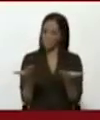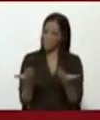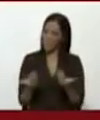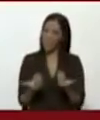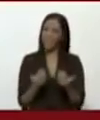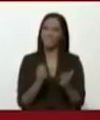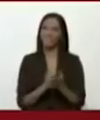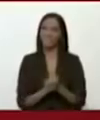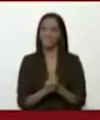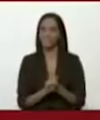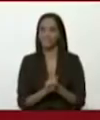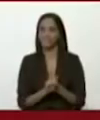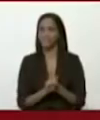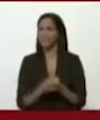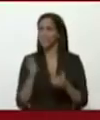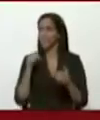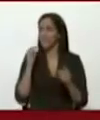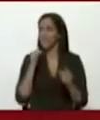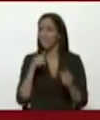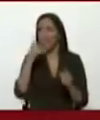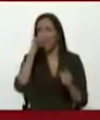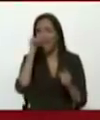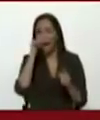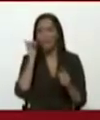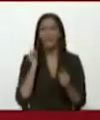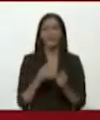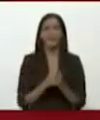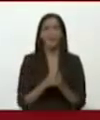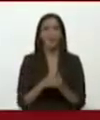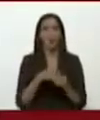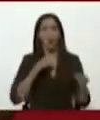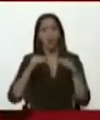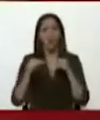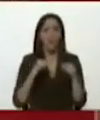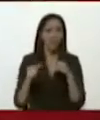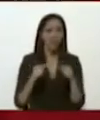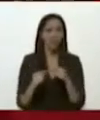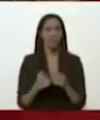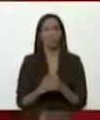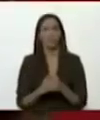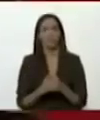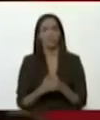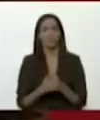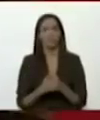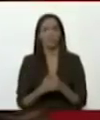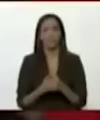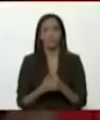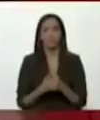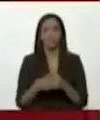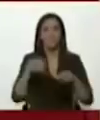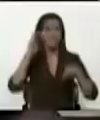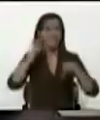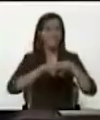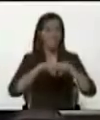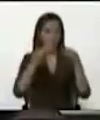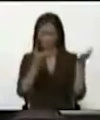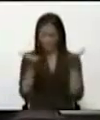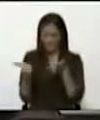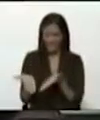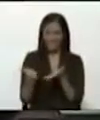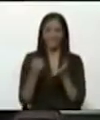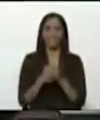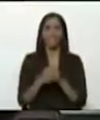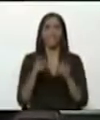y claro, aquí están las cámaras, los camarógrafos, el coordinador, el estudio. Yo me imagino a Baduel sentado en este mueble. Soy el